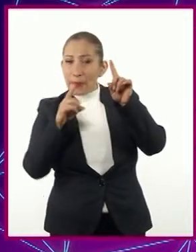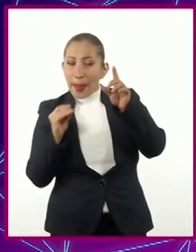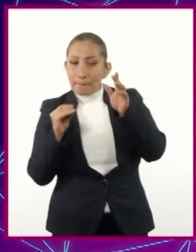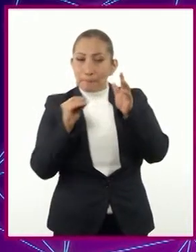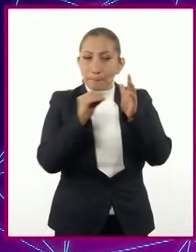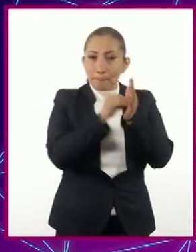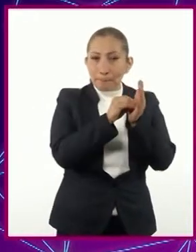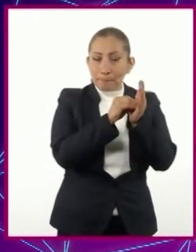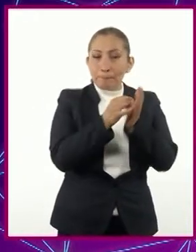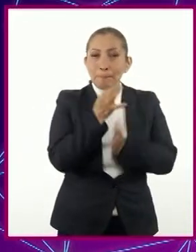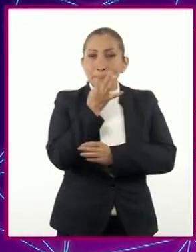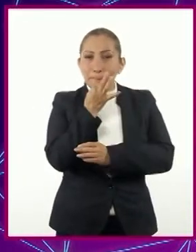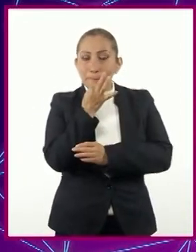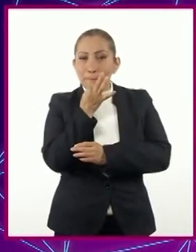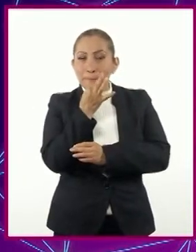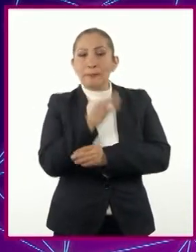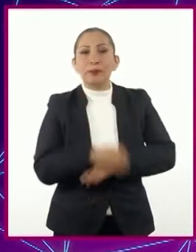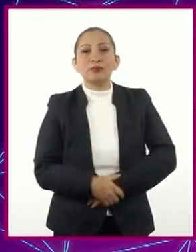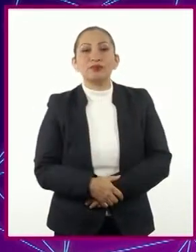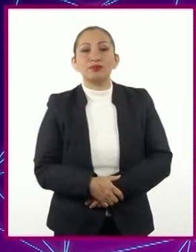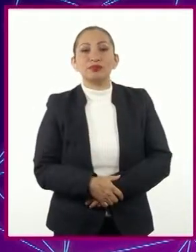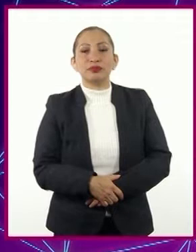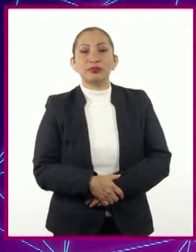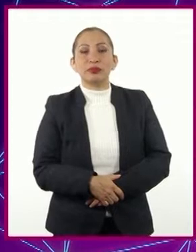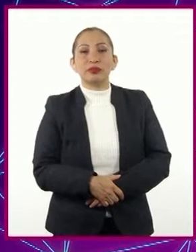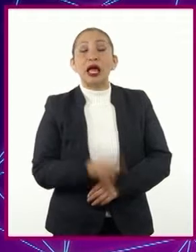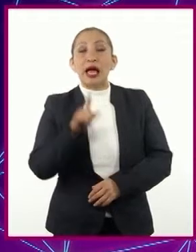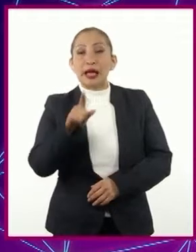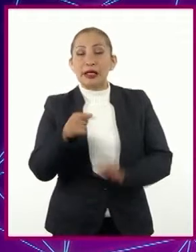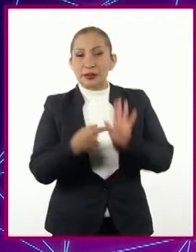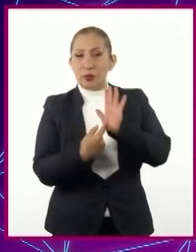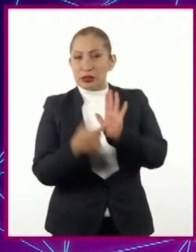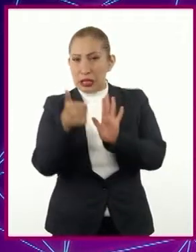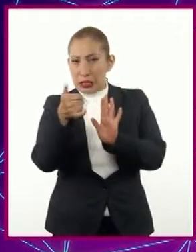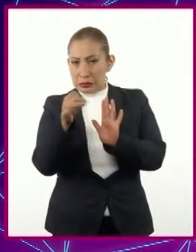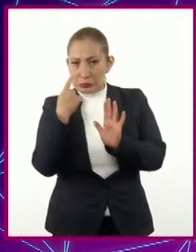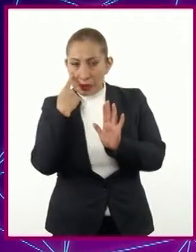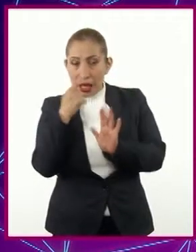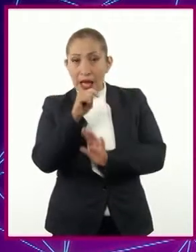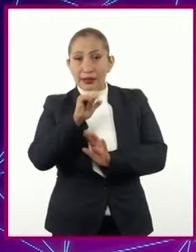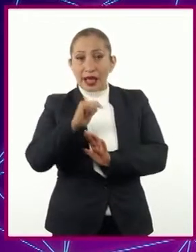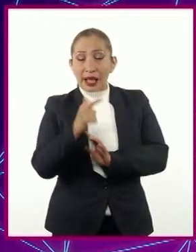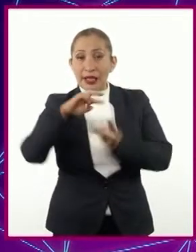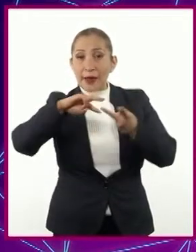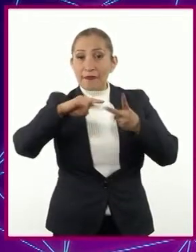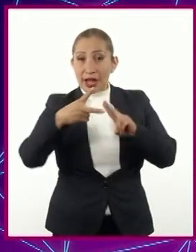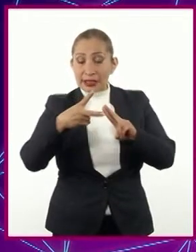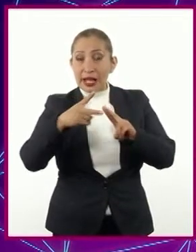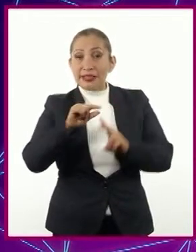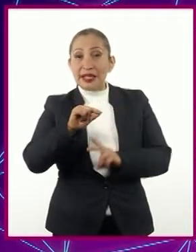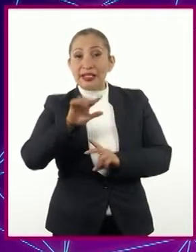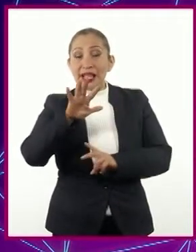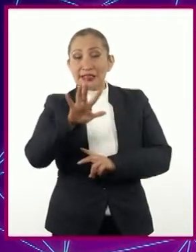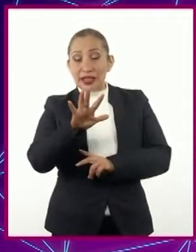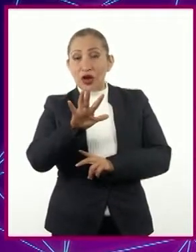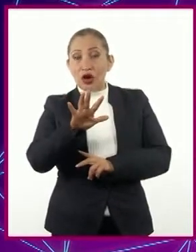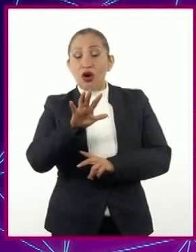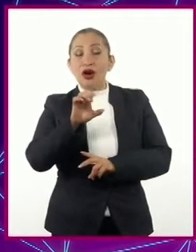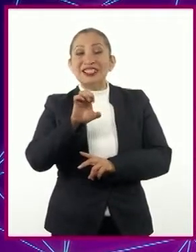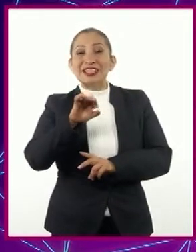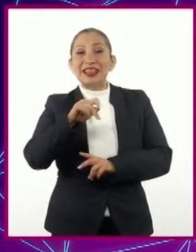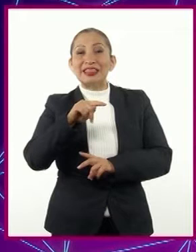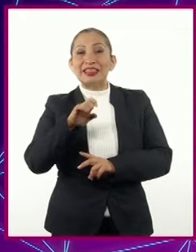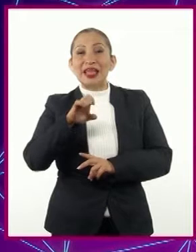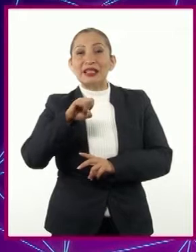añadir a los minutos. Y se representa así: tangente inversa de 75